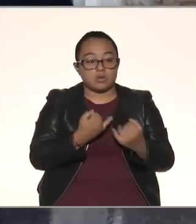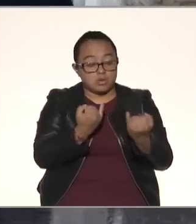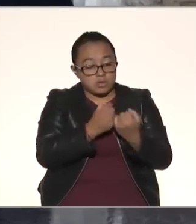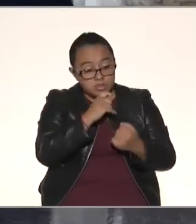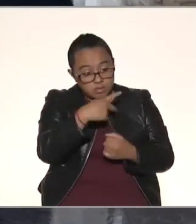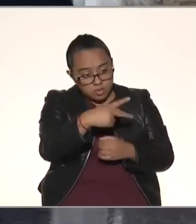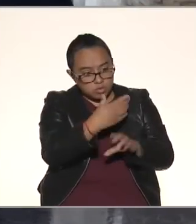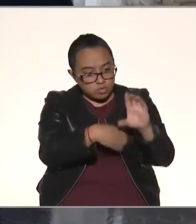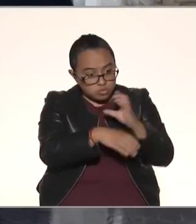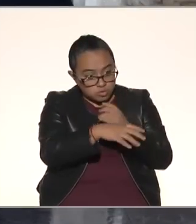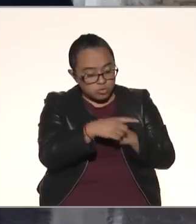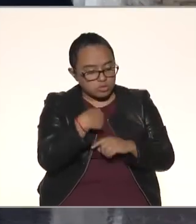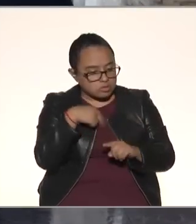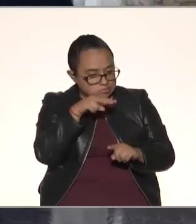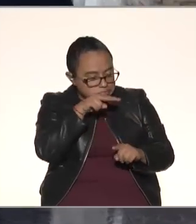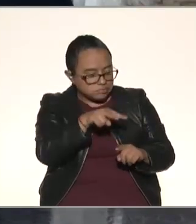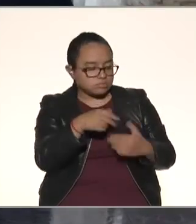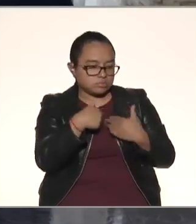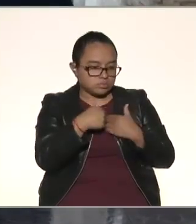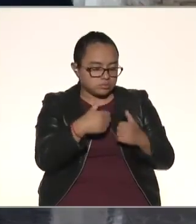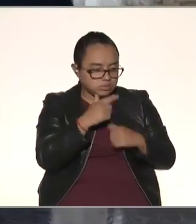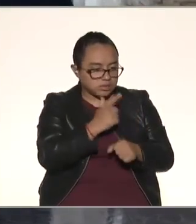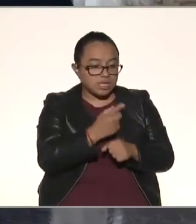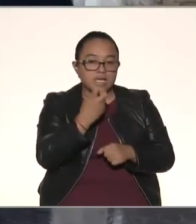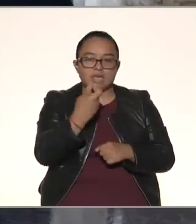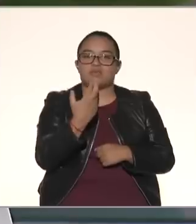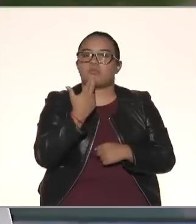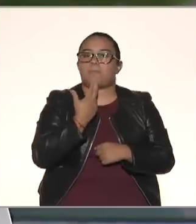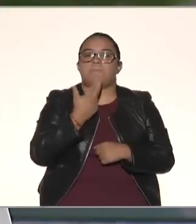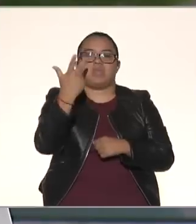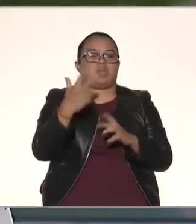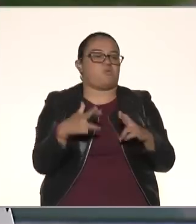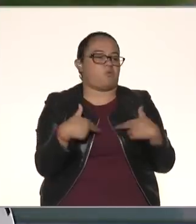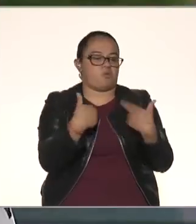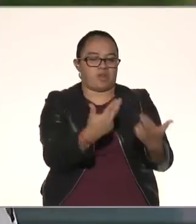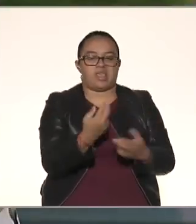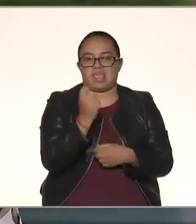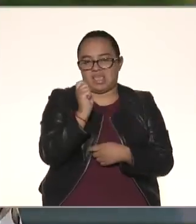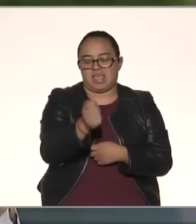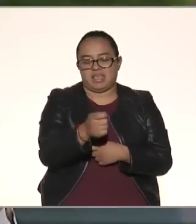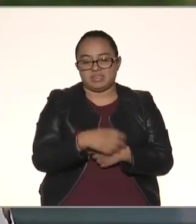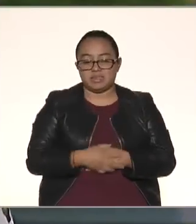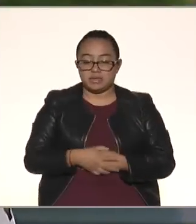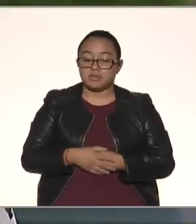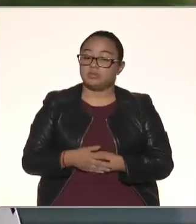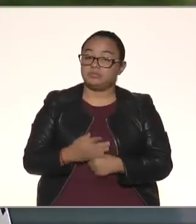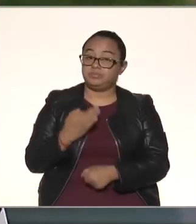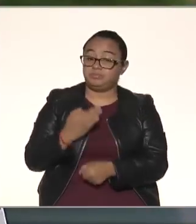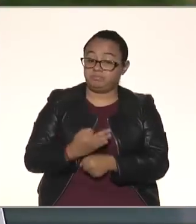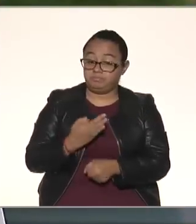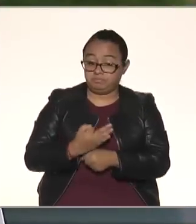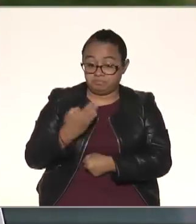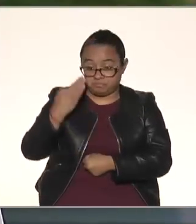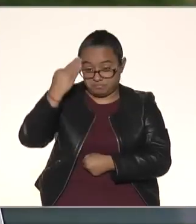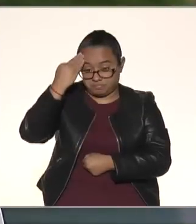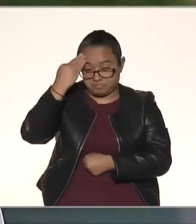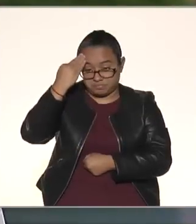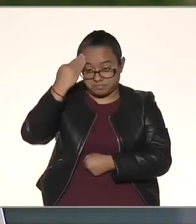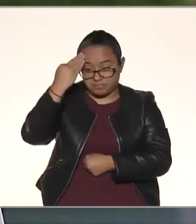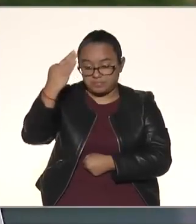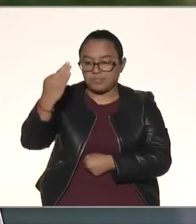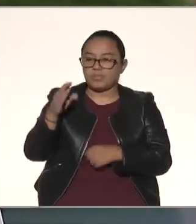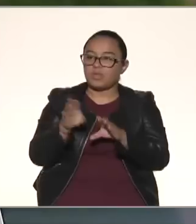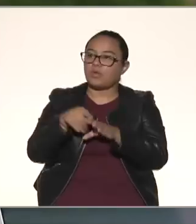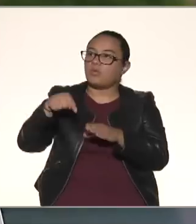entenderla, pues es el mejor regalo. Pues estamos ahorita en la etapa, del nido